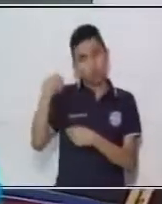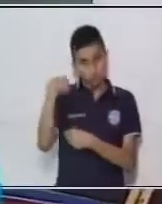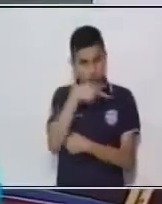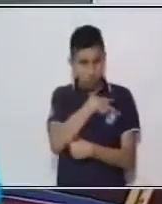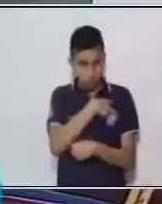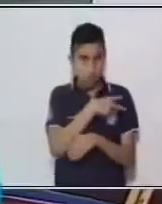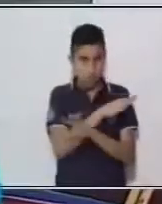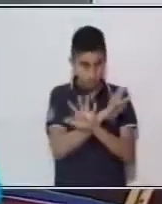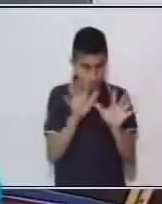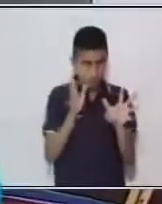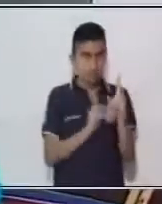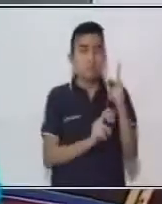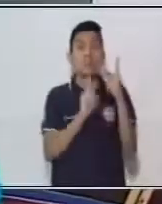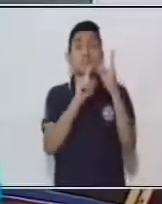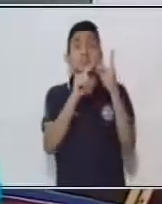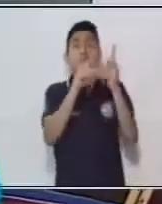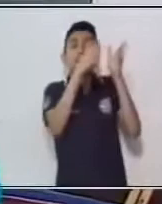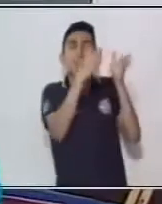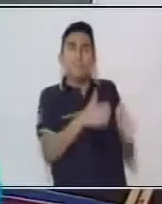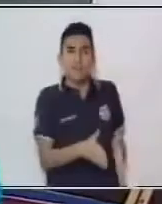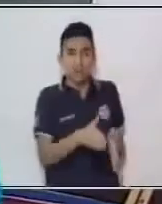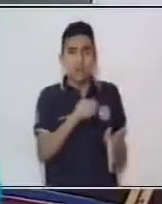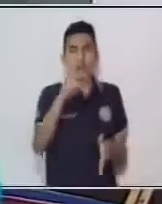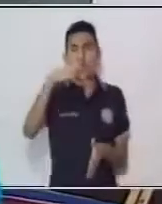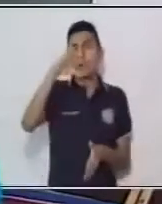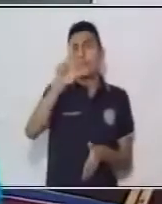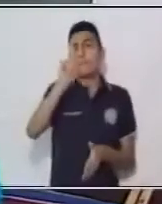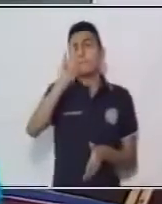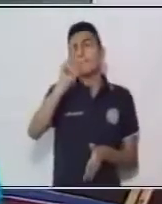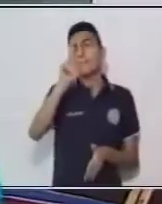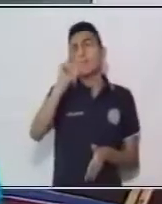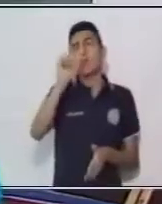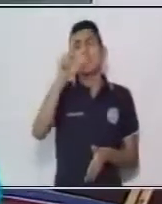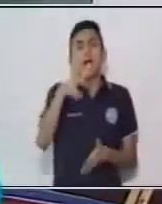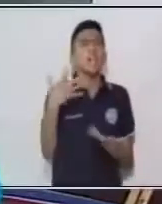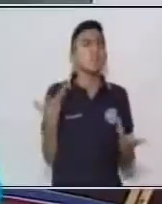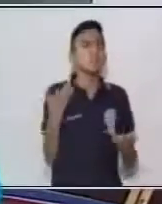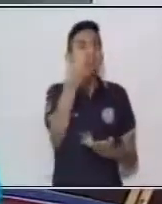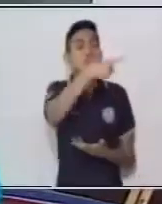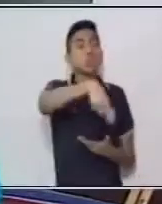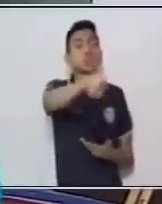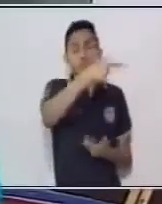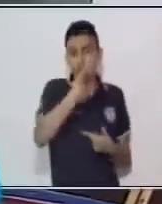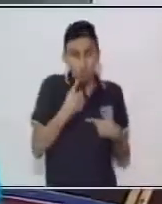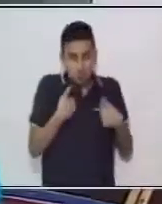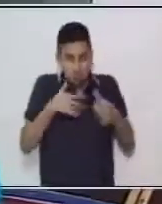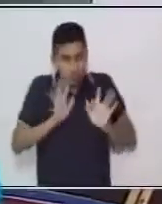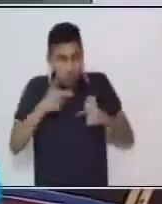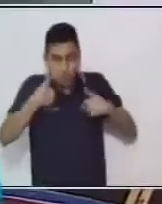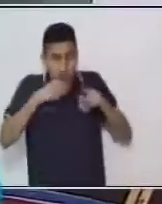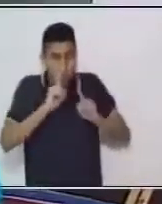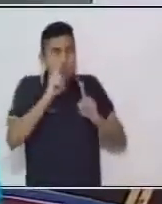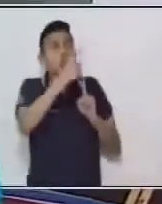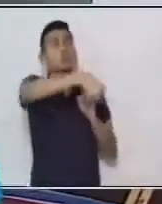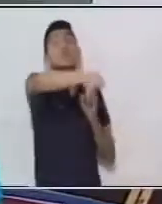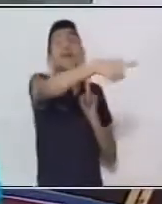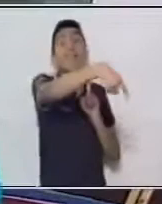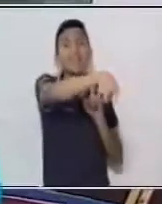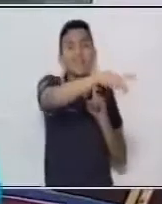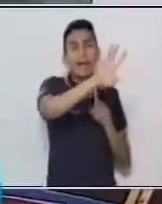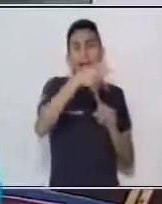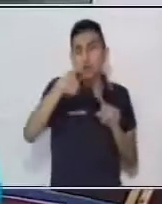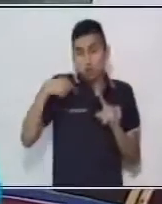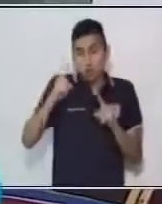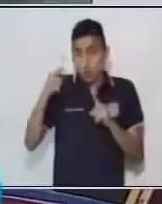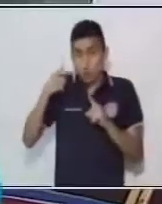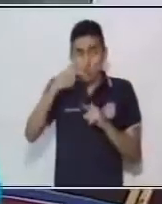segunda persona del plural sería ustedes. Incluye a quienes me están escuchando. No solo a